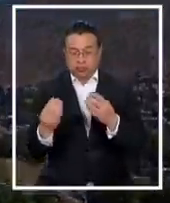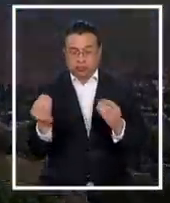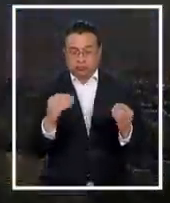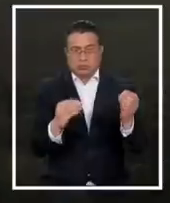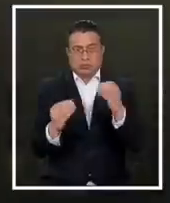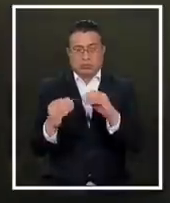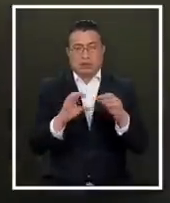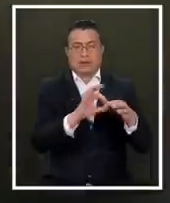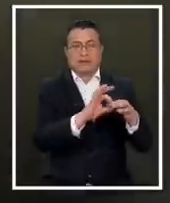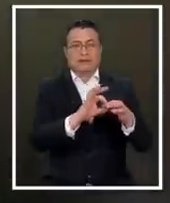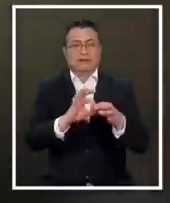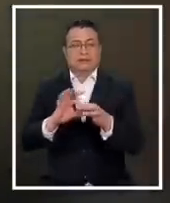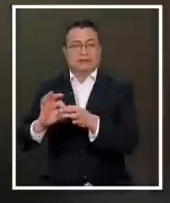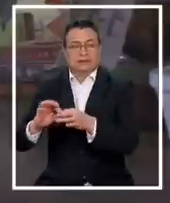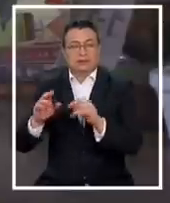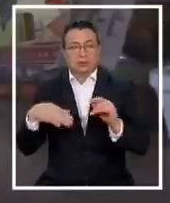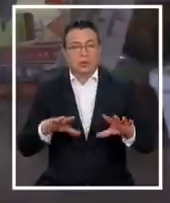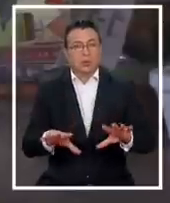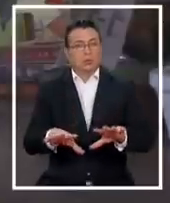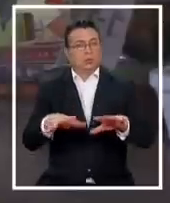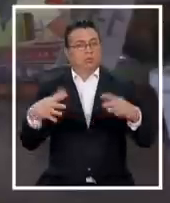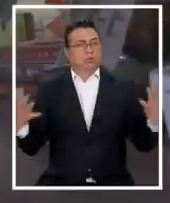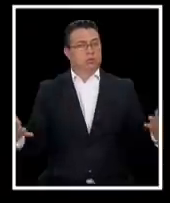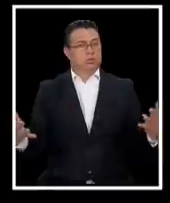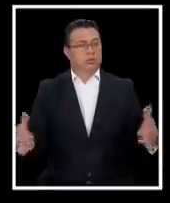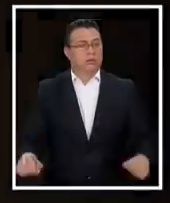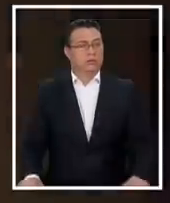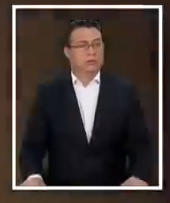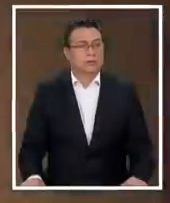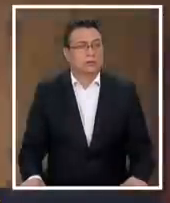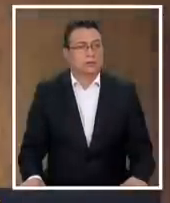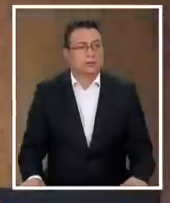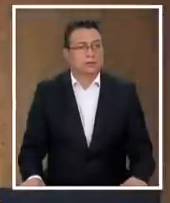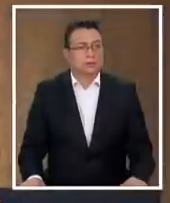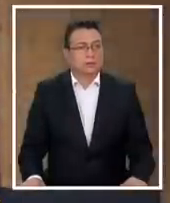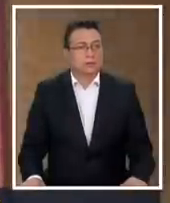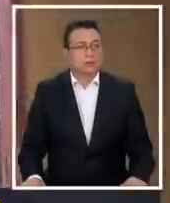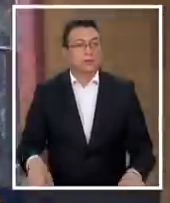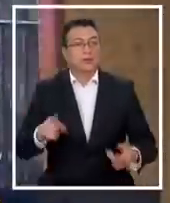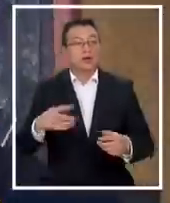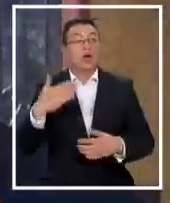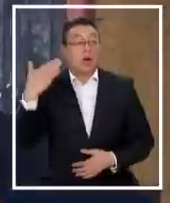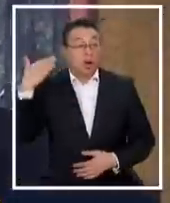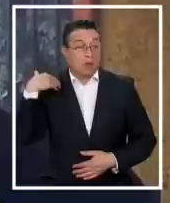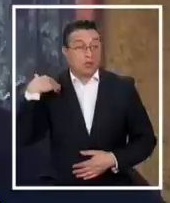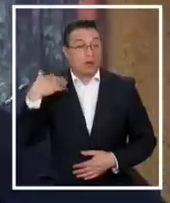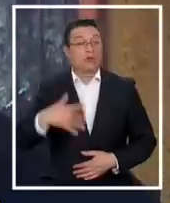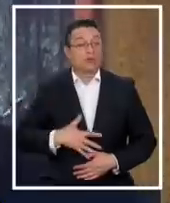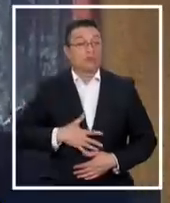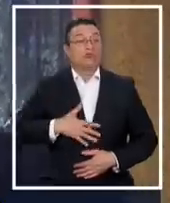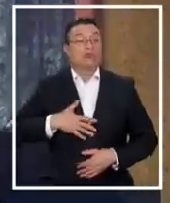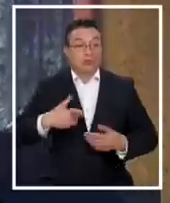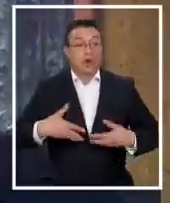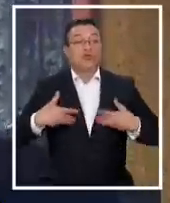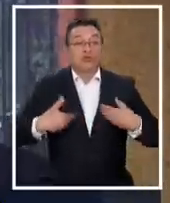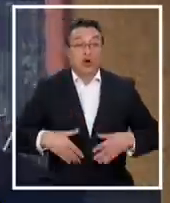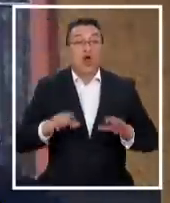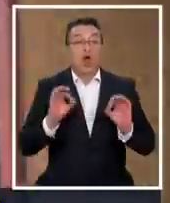esta historia de alcances impensados. A nivel pulmonar, sí, respira